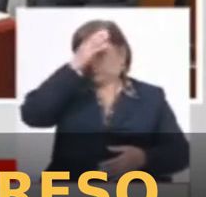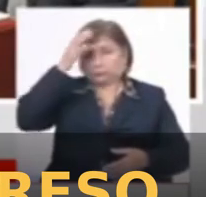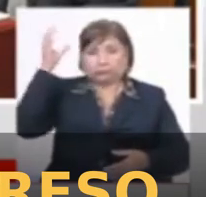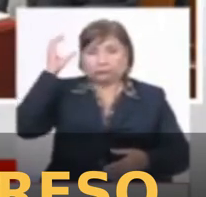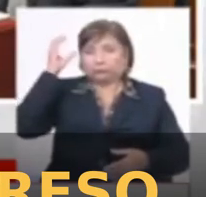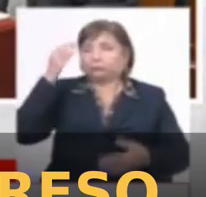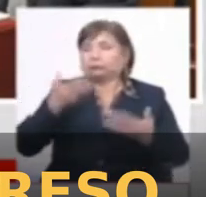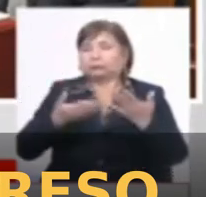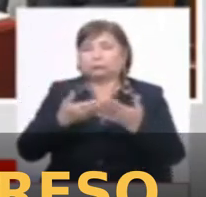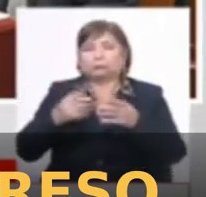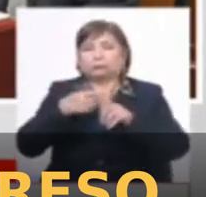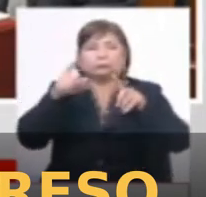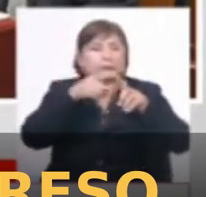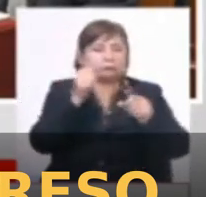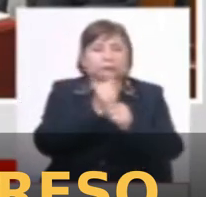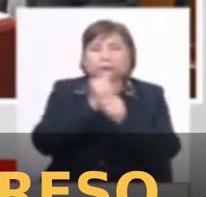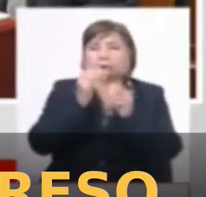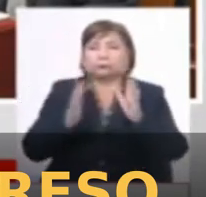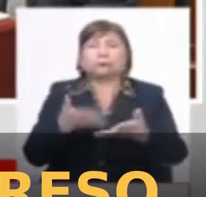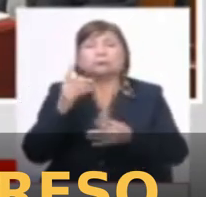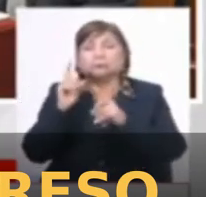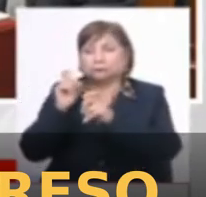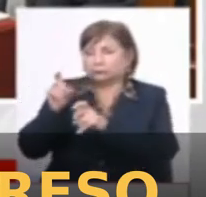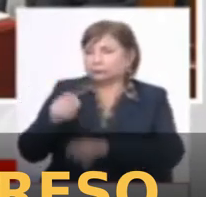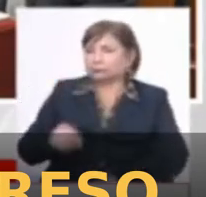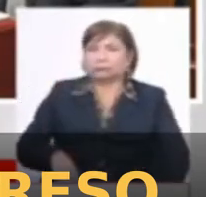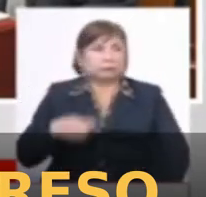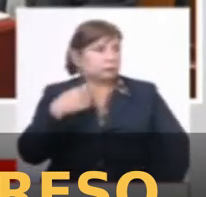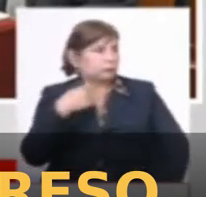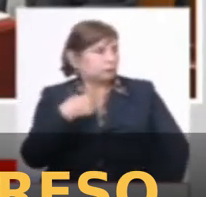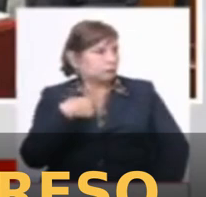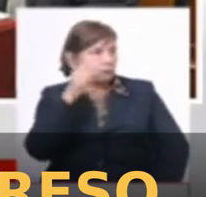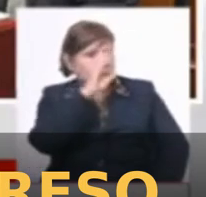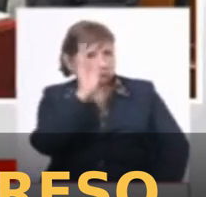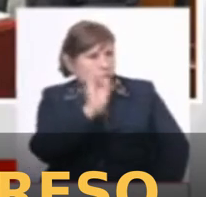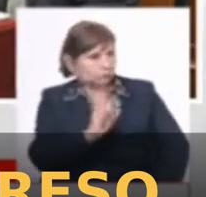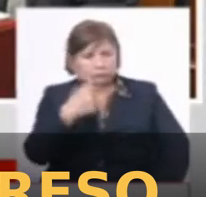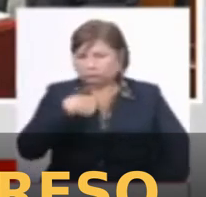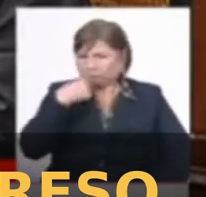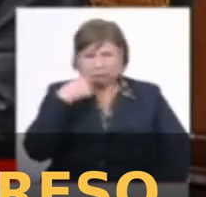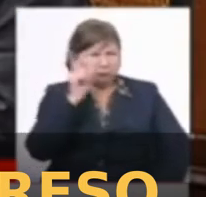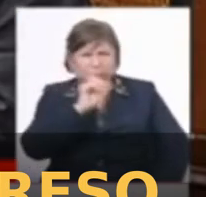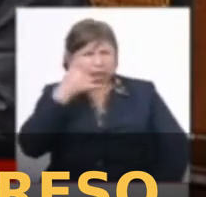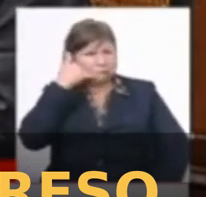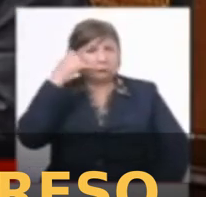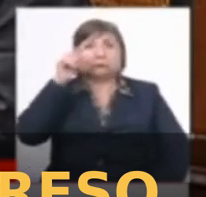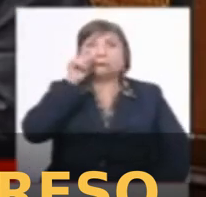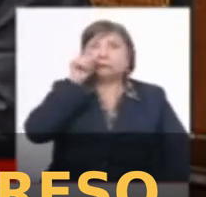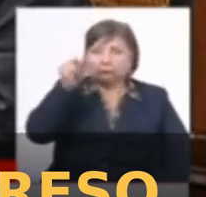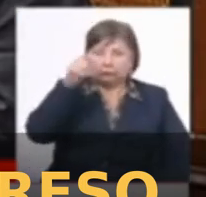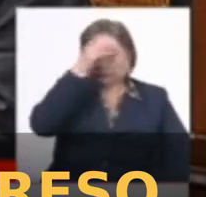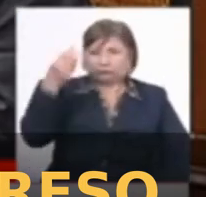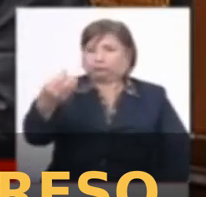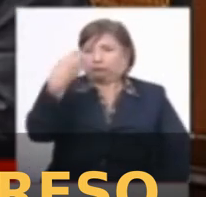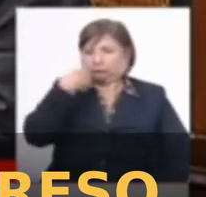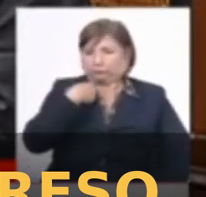Terrones, y otros funcionarios públicos? Yo no he llamado nunca al presidente de la República. Él me llamó a mí